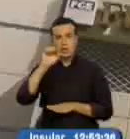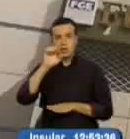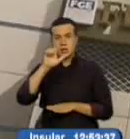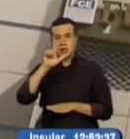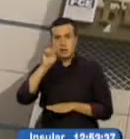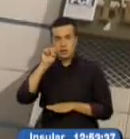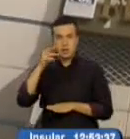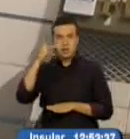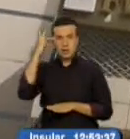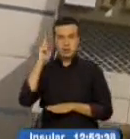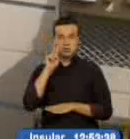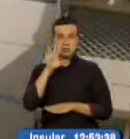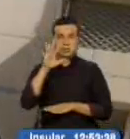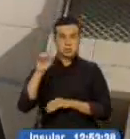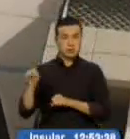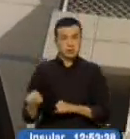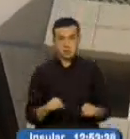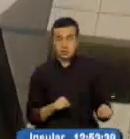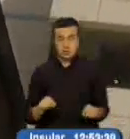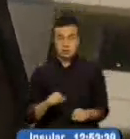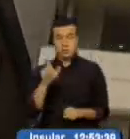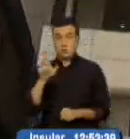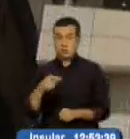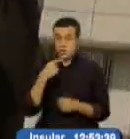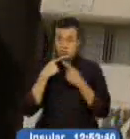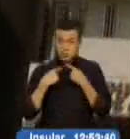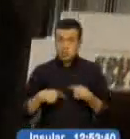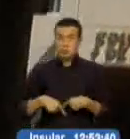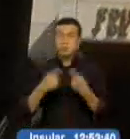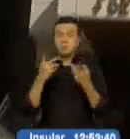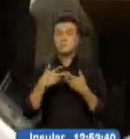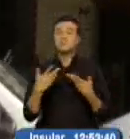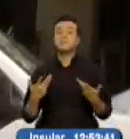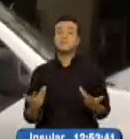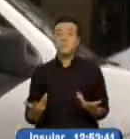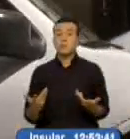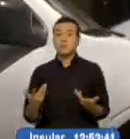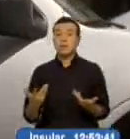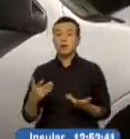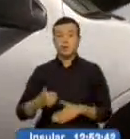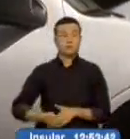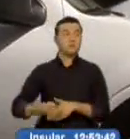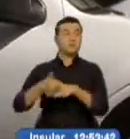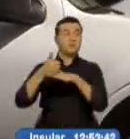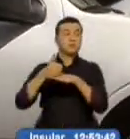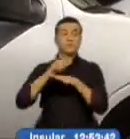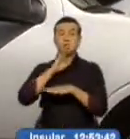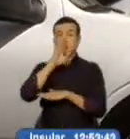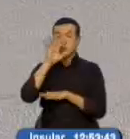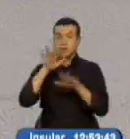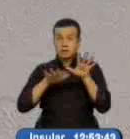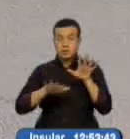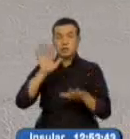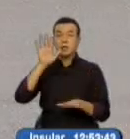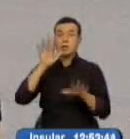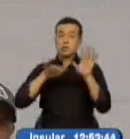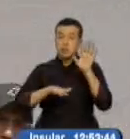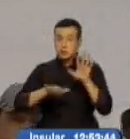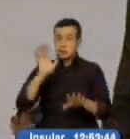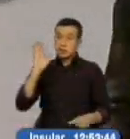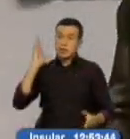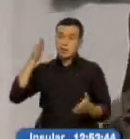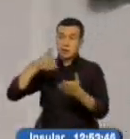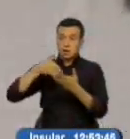pasado 25 de mayo. La funcionaria dictaminó que se presente ante las autoridades cada 15 días mientras dure